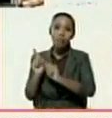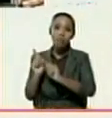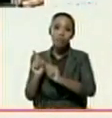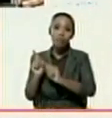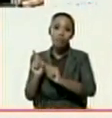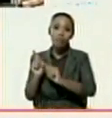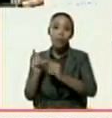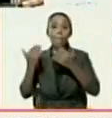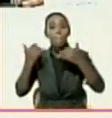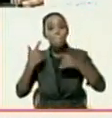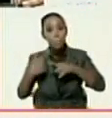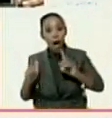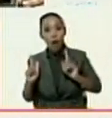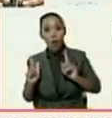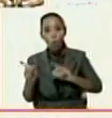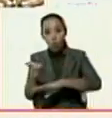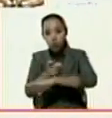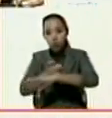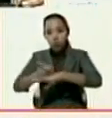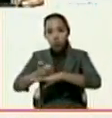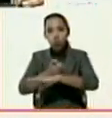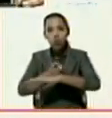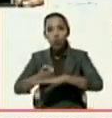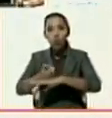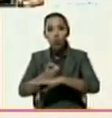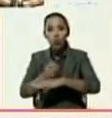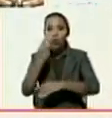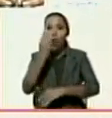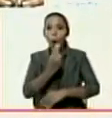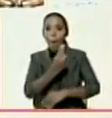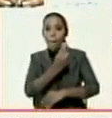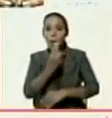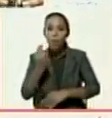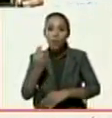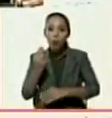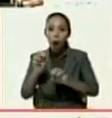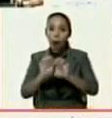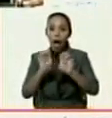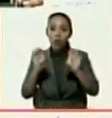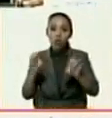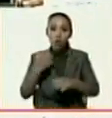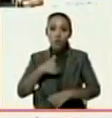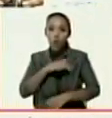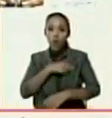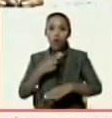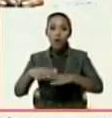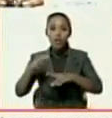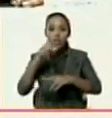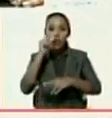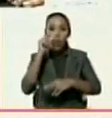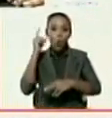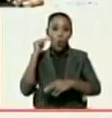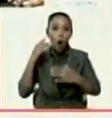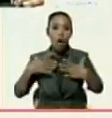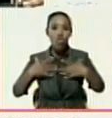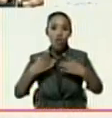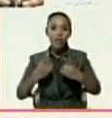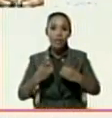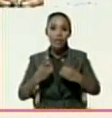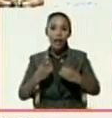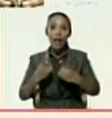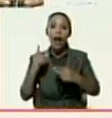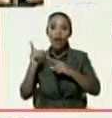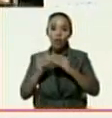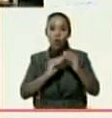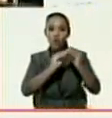Sin embargo, el gobierno comprometido en la educación de nuestros niñas, niñas y adolescentes, va a